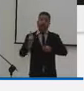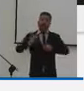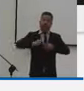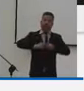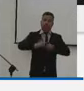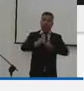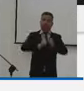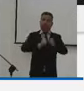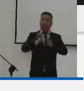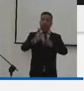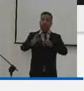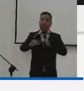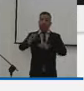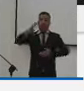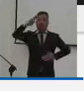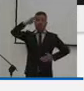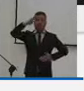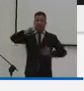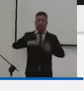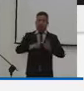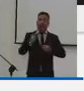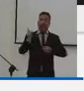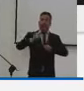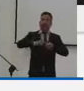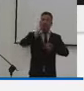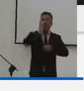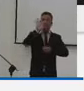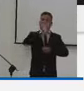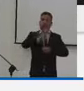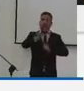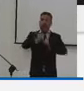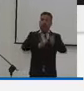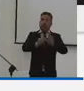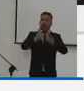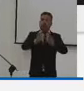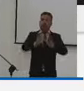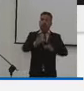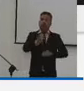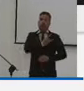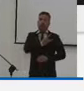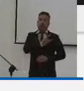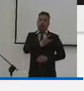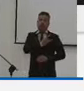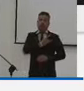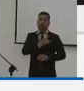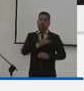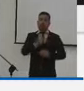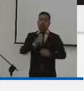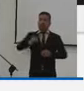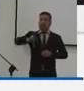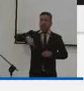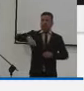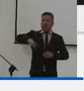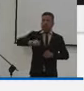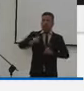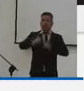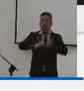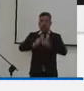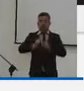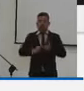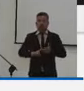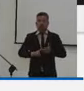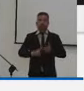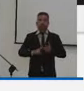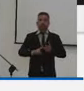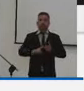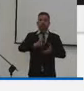la Federación Deportiva Militar, la Federación Nacional de Deporte Universitario, las escuelas